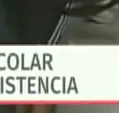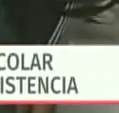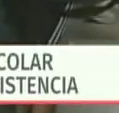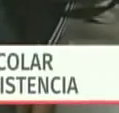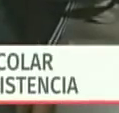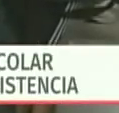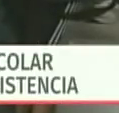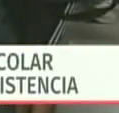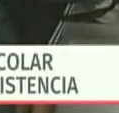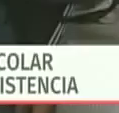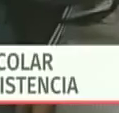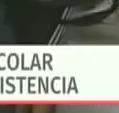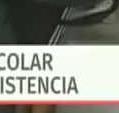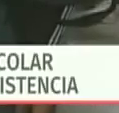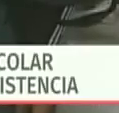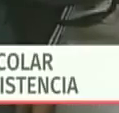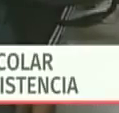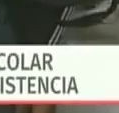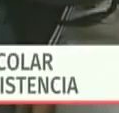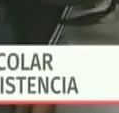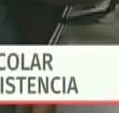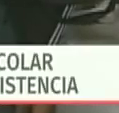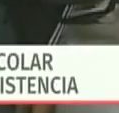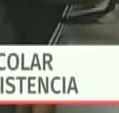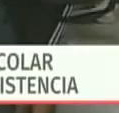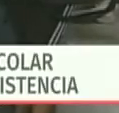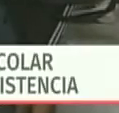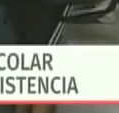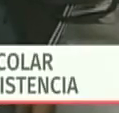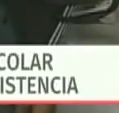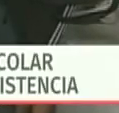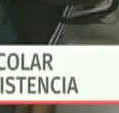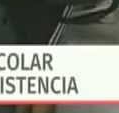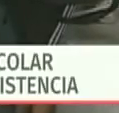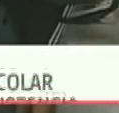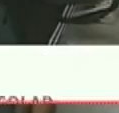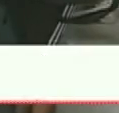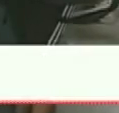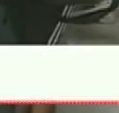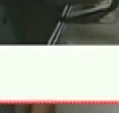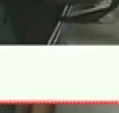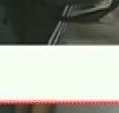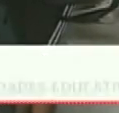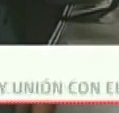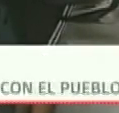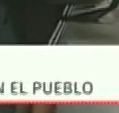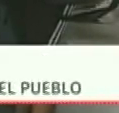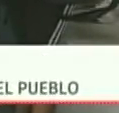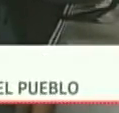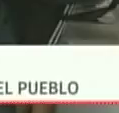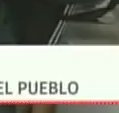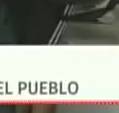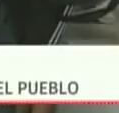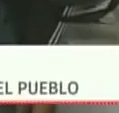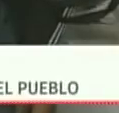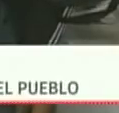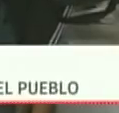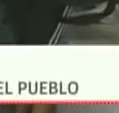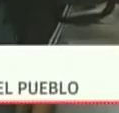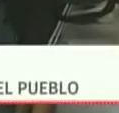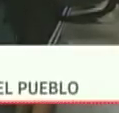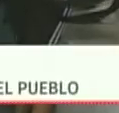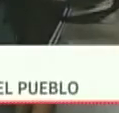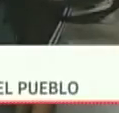UVC, los compatriotas del punto y círculo de cada uno de los planteles educativos y bueno, en este en particular, en el cual estamos en esta jornada de